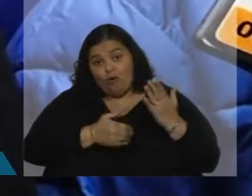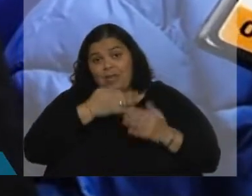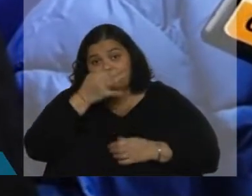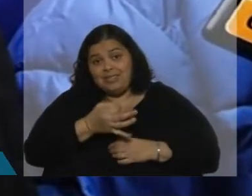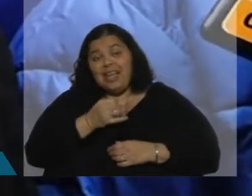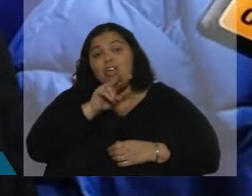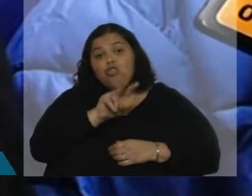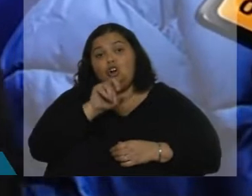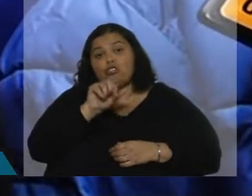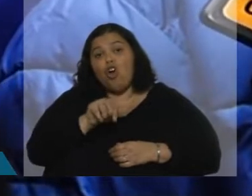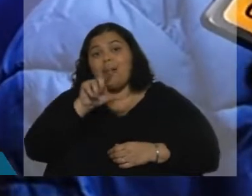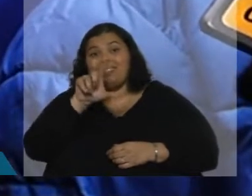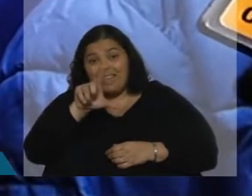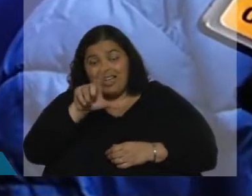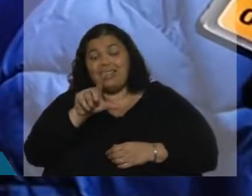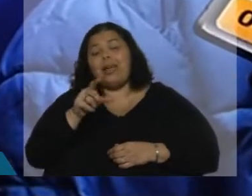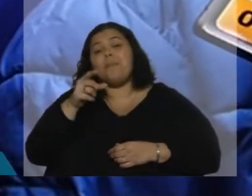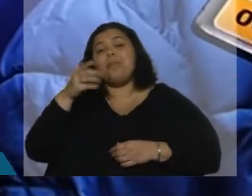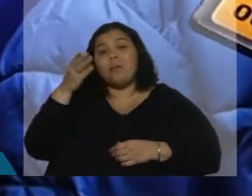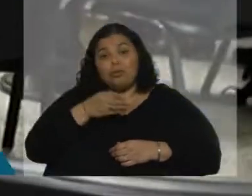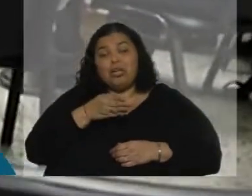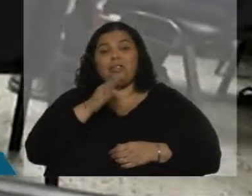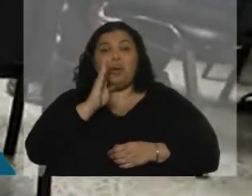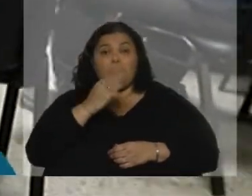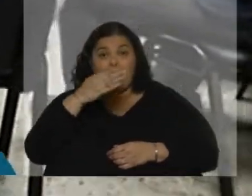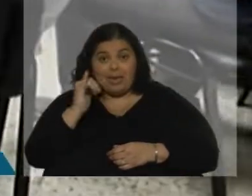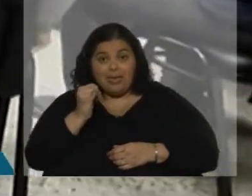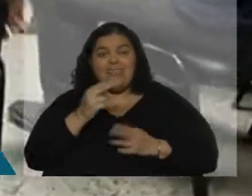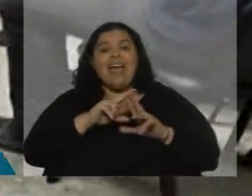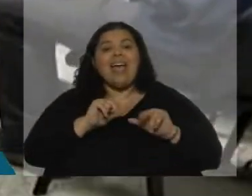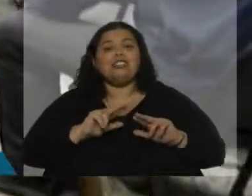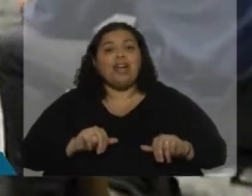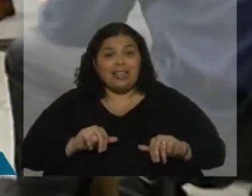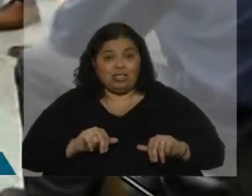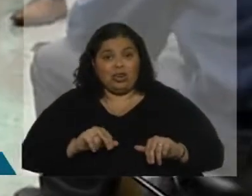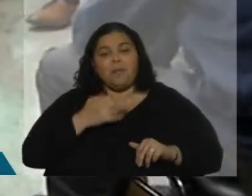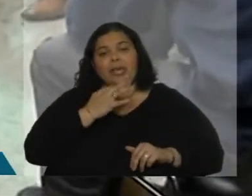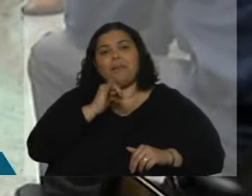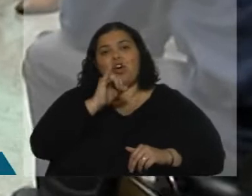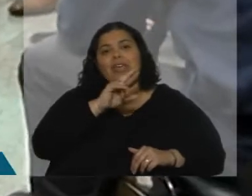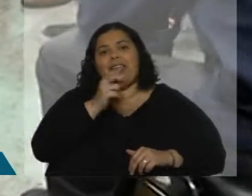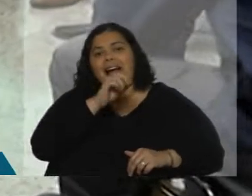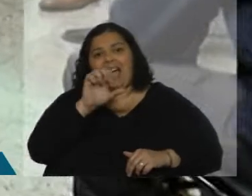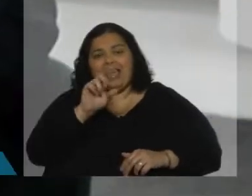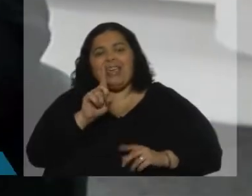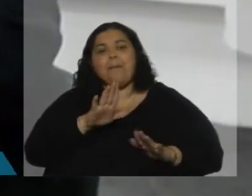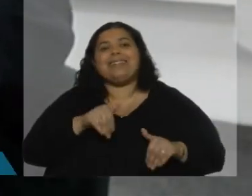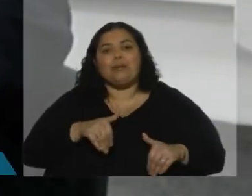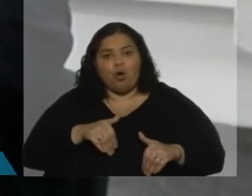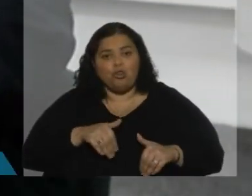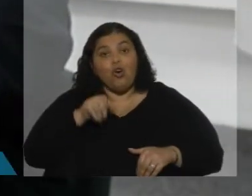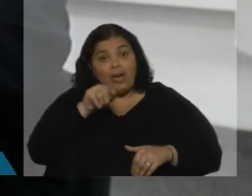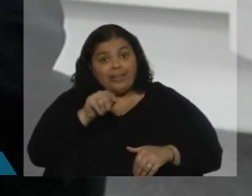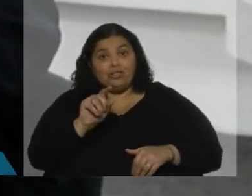del producto bruto interno en esa migraciones en el irae y en el patrimonio eso